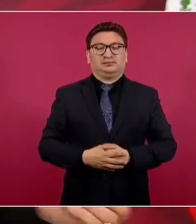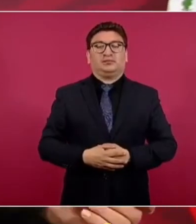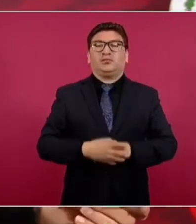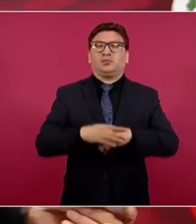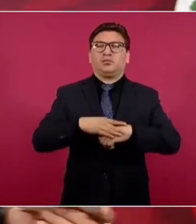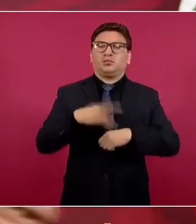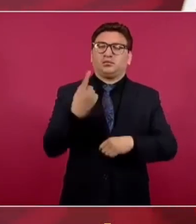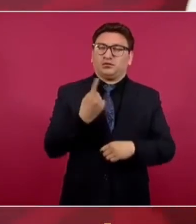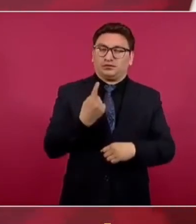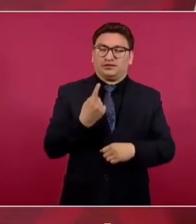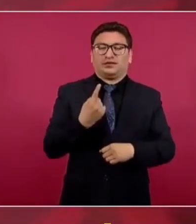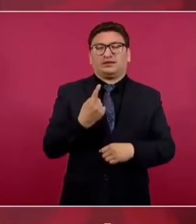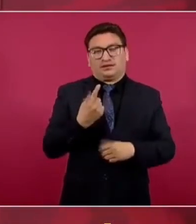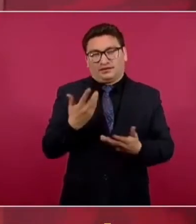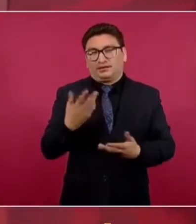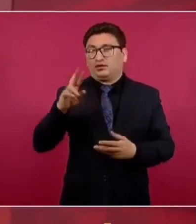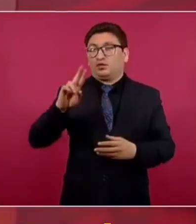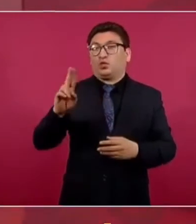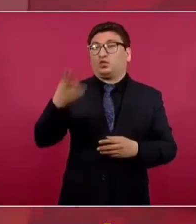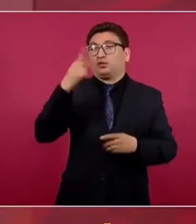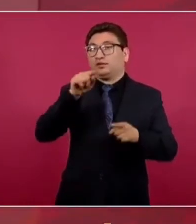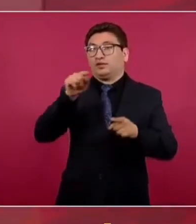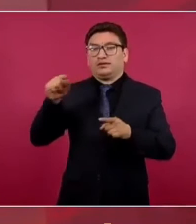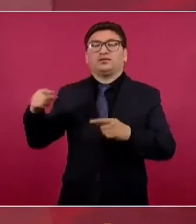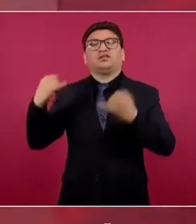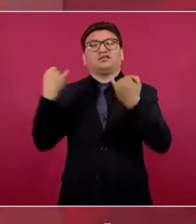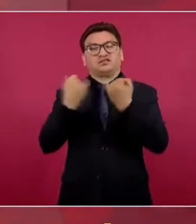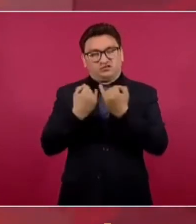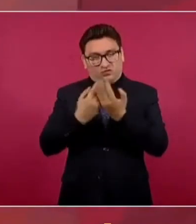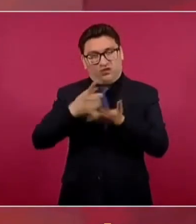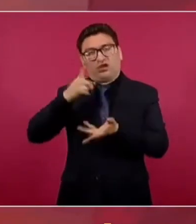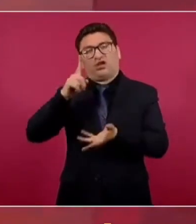porque las universidades fueron tomadas también